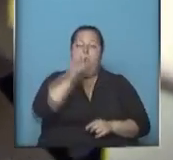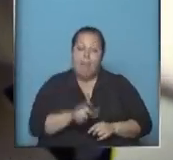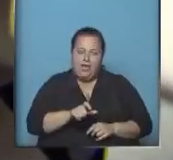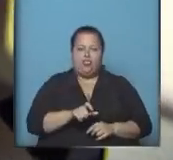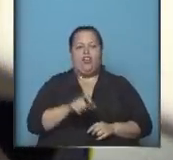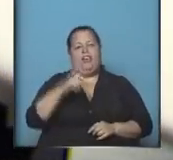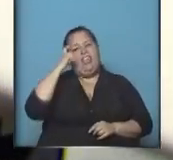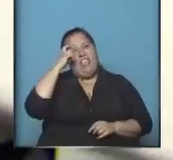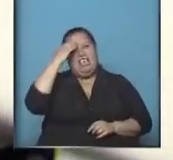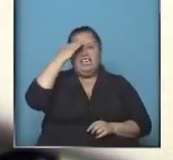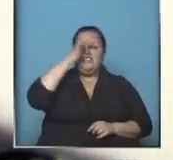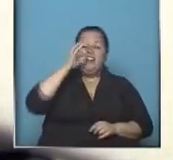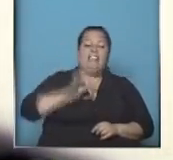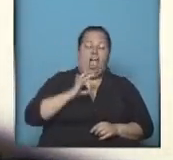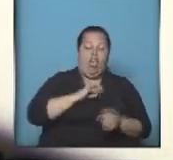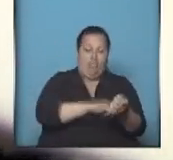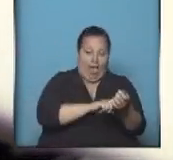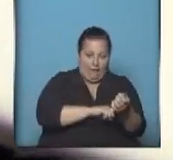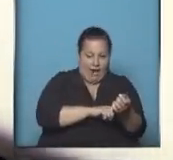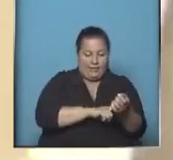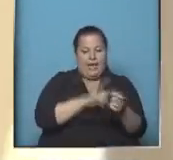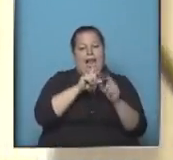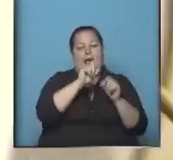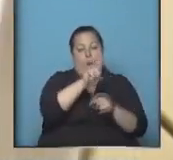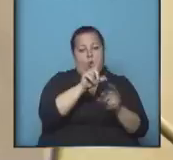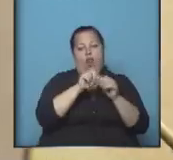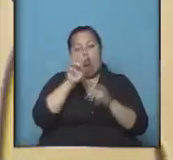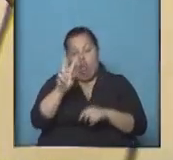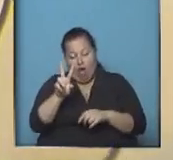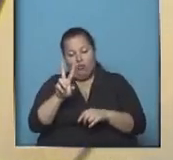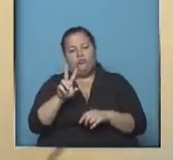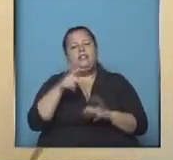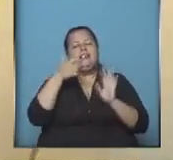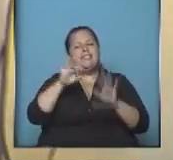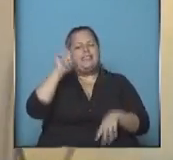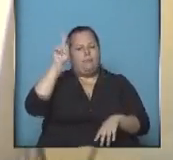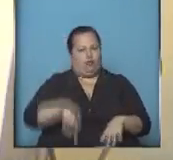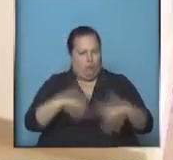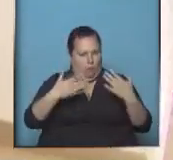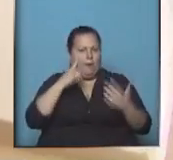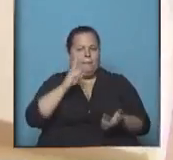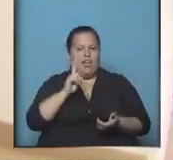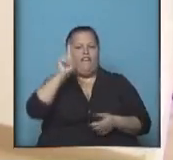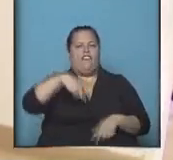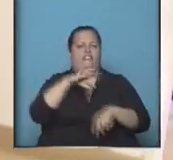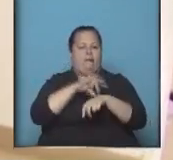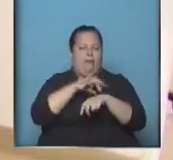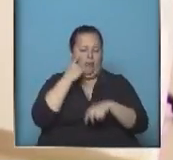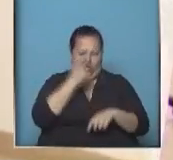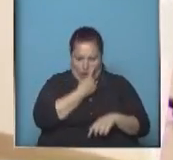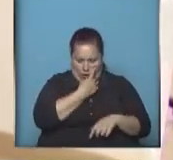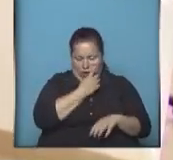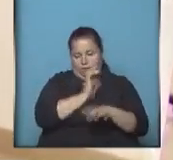diez o quince o veinte años diabetes de tipo 1 o tipo 2 que un 60 por ciento de riesgo de tener un remedo cular